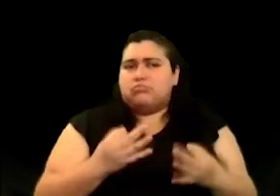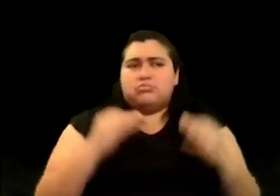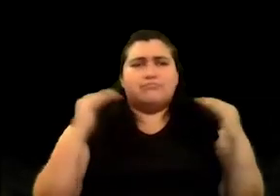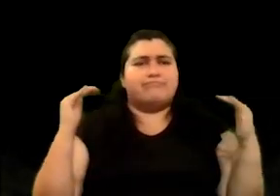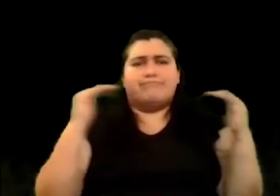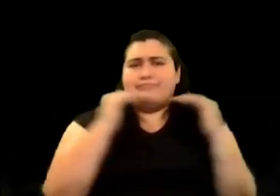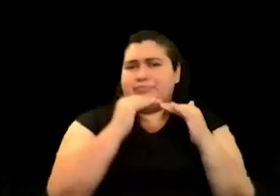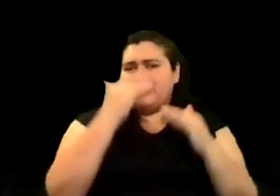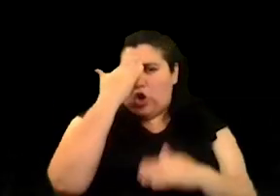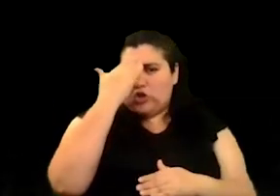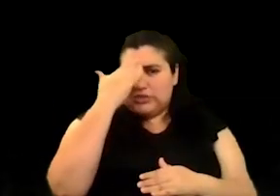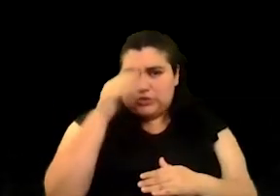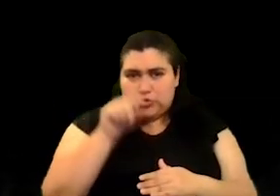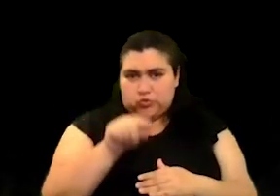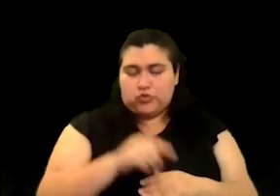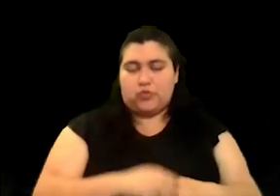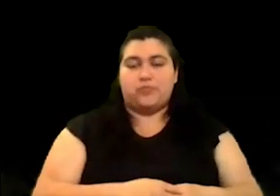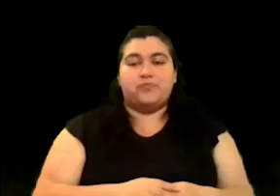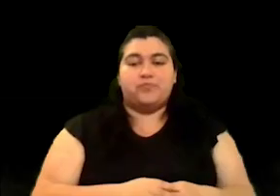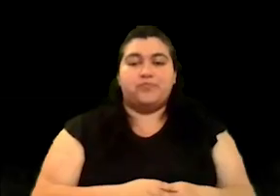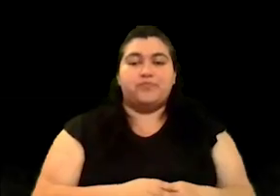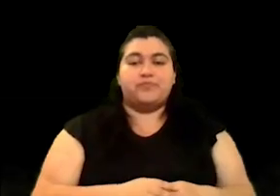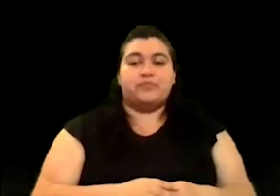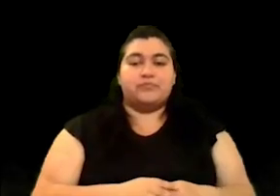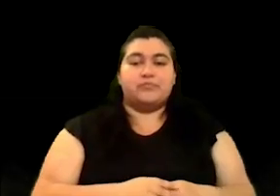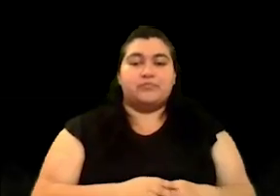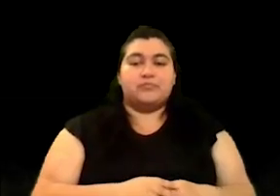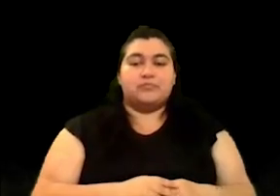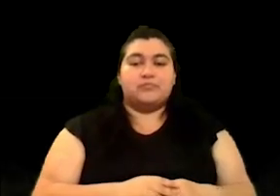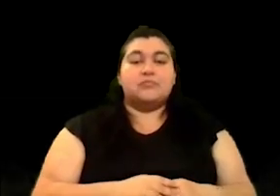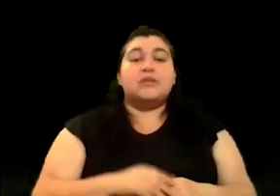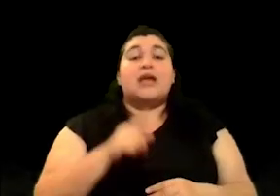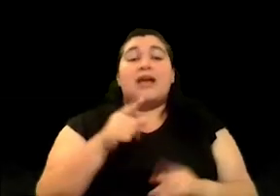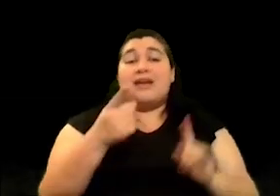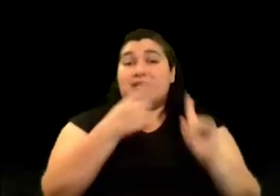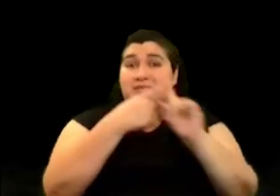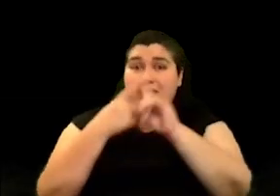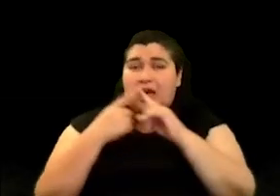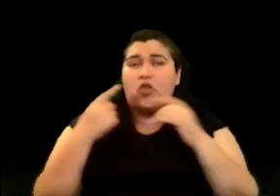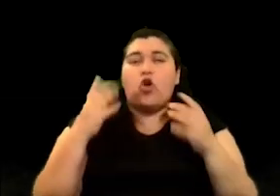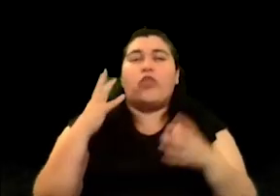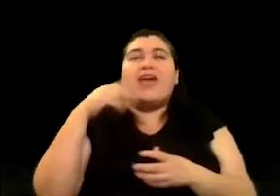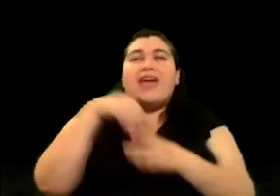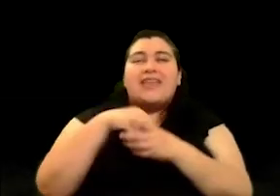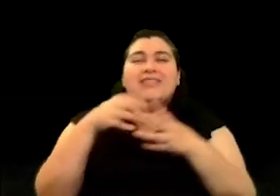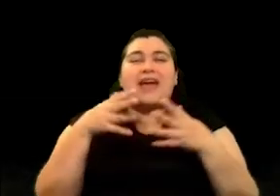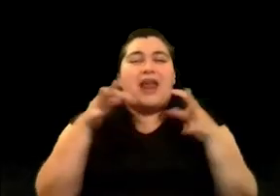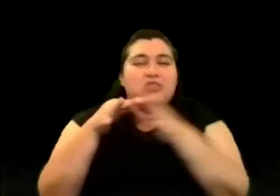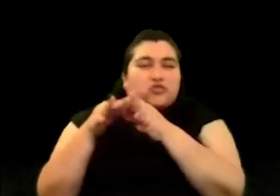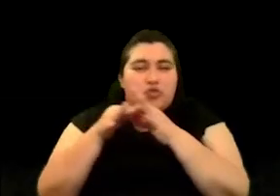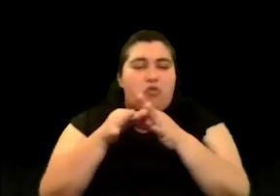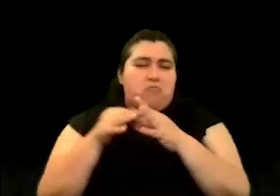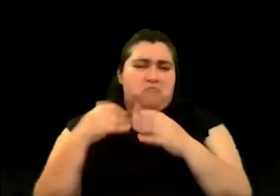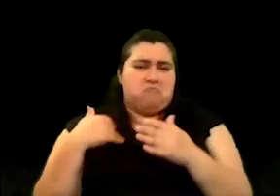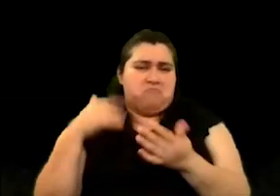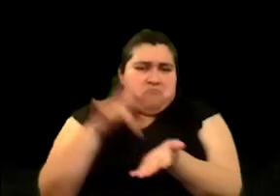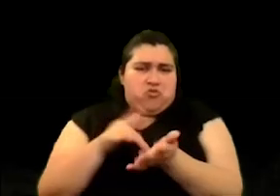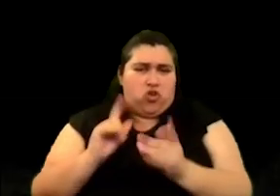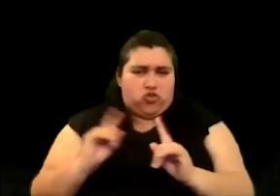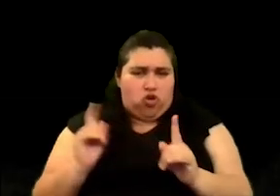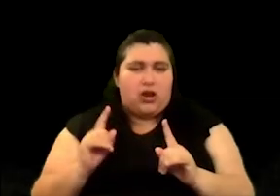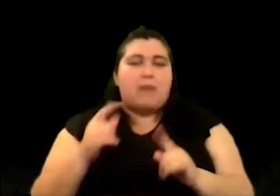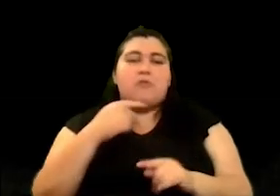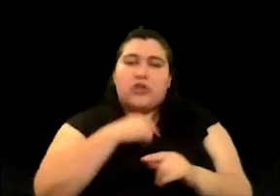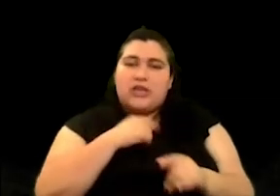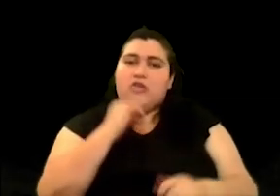supralegal. No me voy a meter con los concordatos de la sede ni los tratados de integración porque no me importan en este caso, porque no voy a hablar de eso. Pero sí